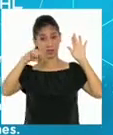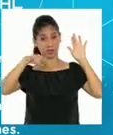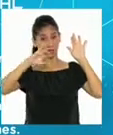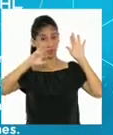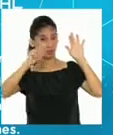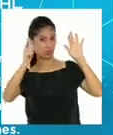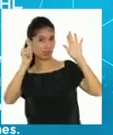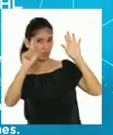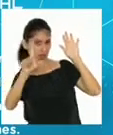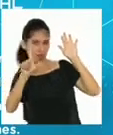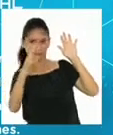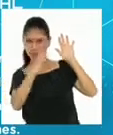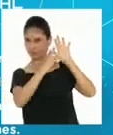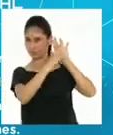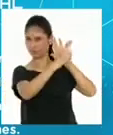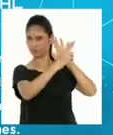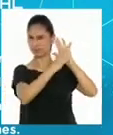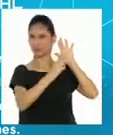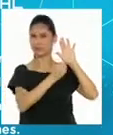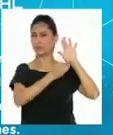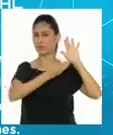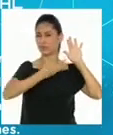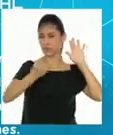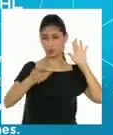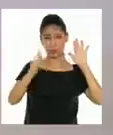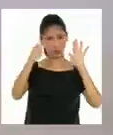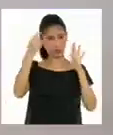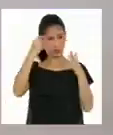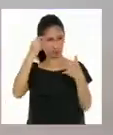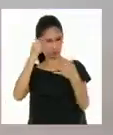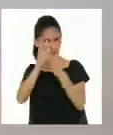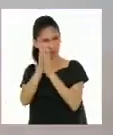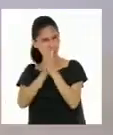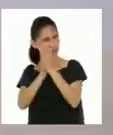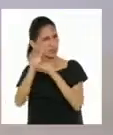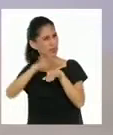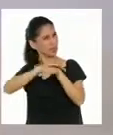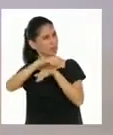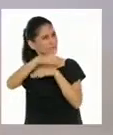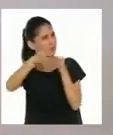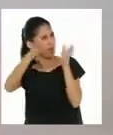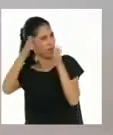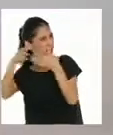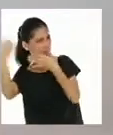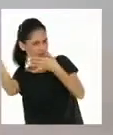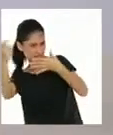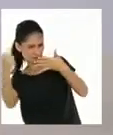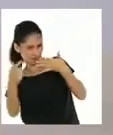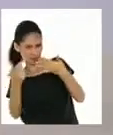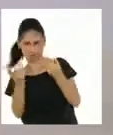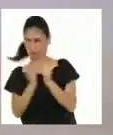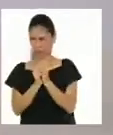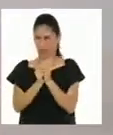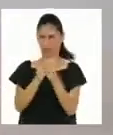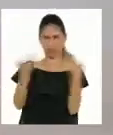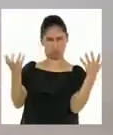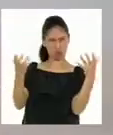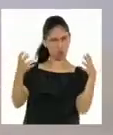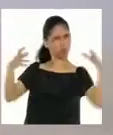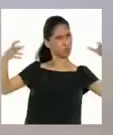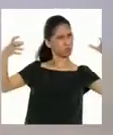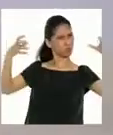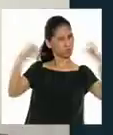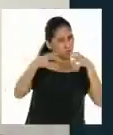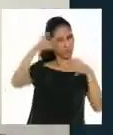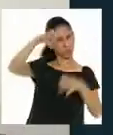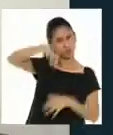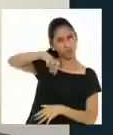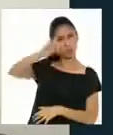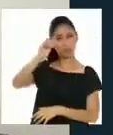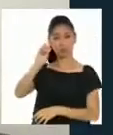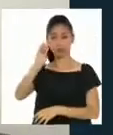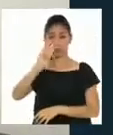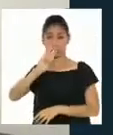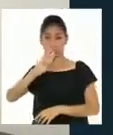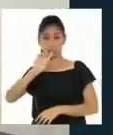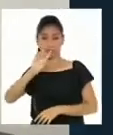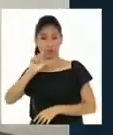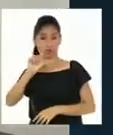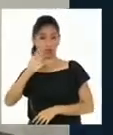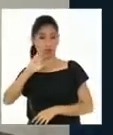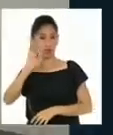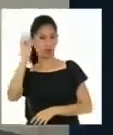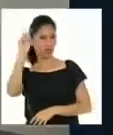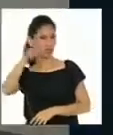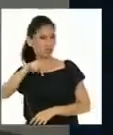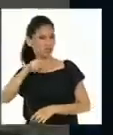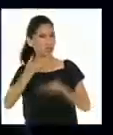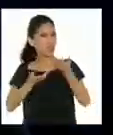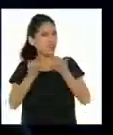la generalización o toma de decisiones. ¿Población? ¿Muestra? ¿A qué se refiere? La población es